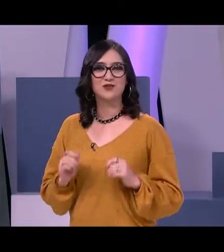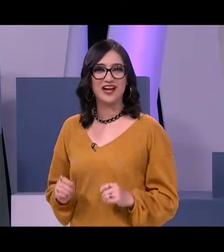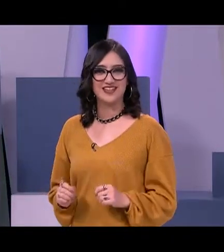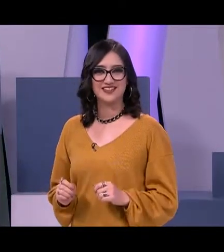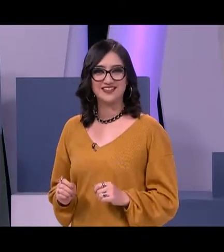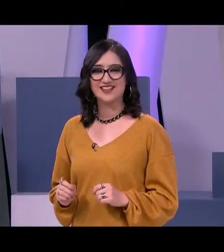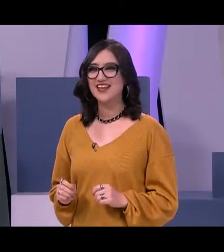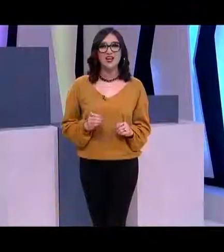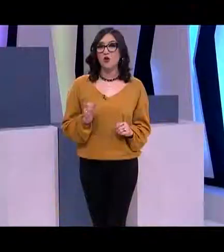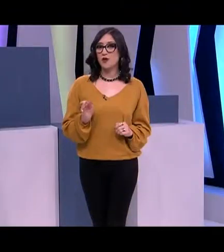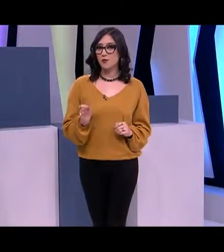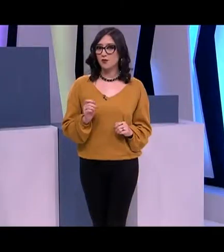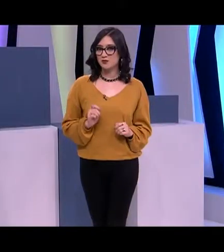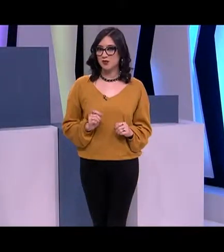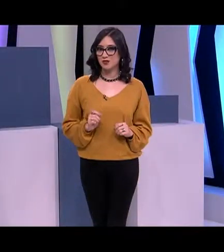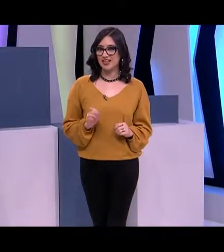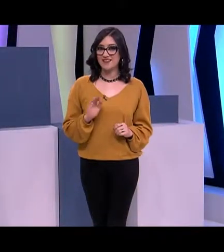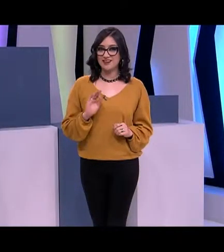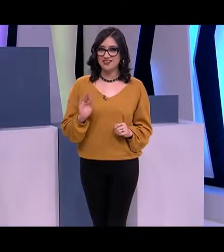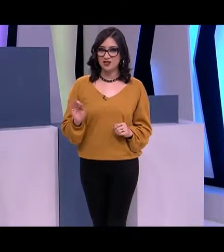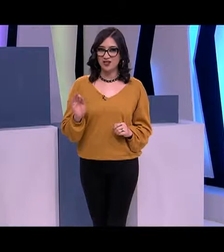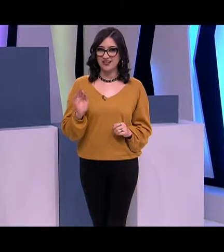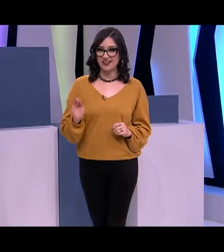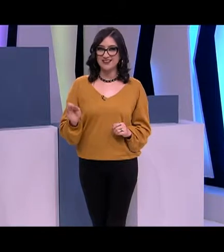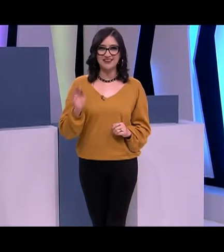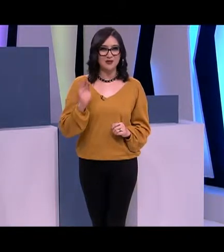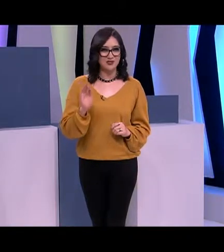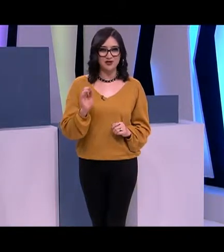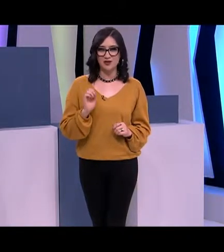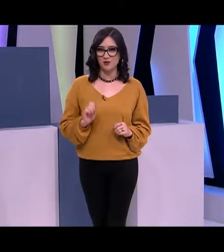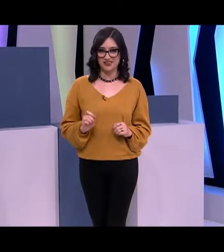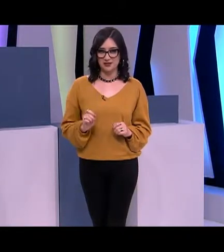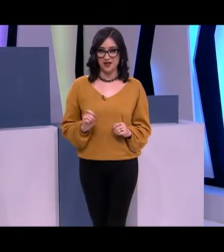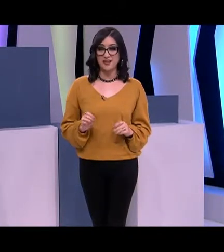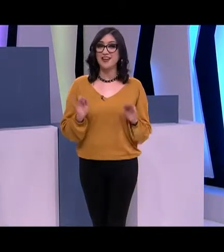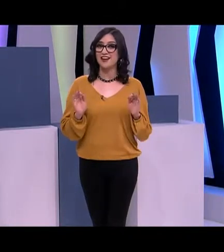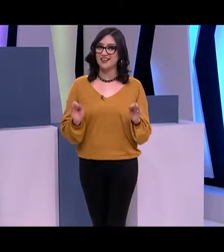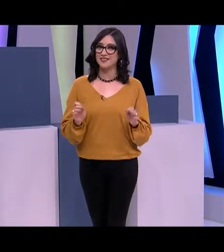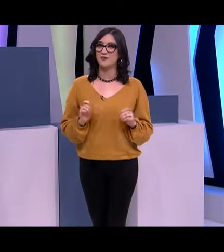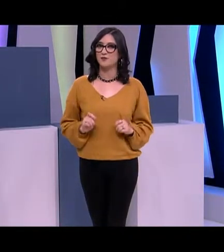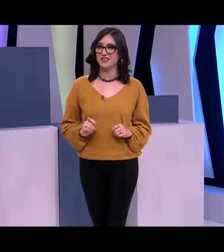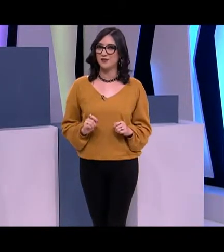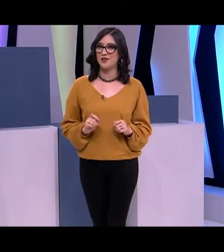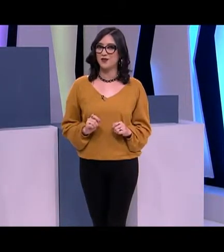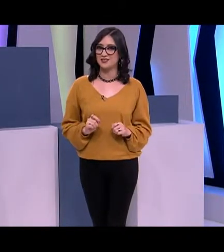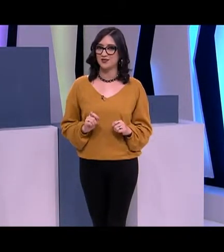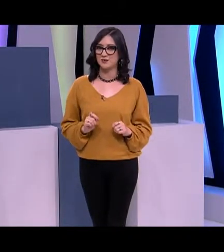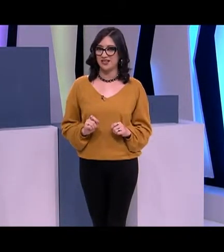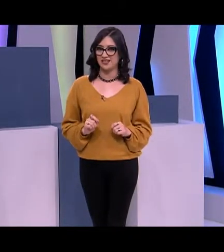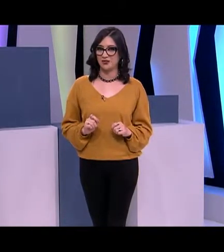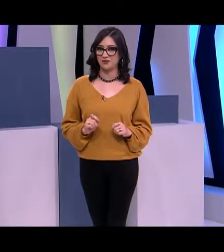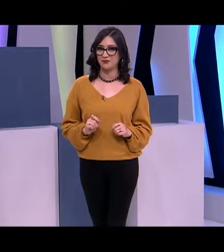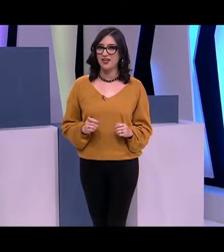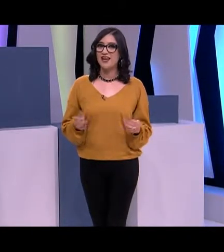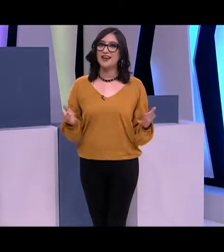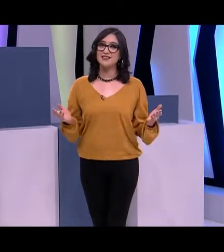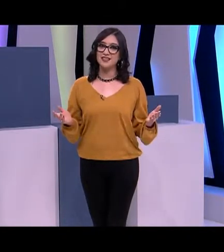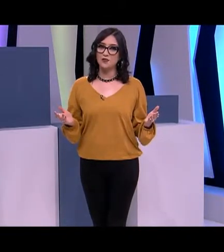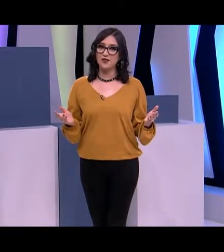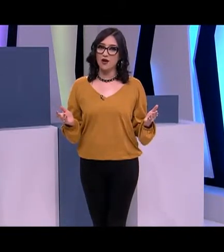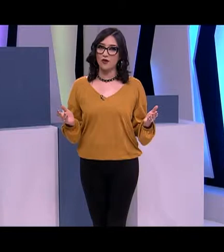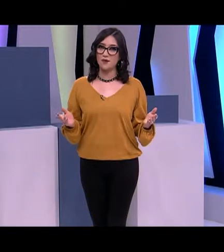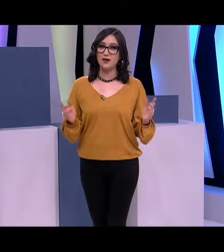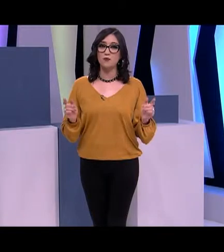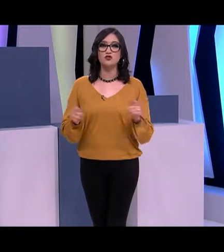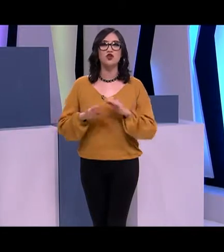y cultural. Una producción de la Dirección General de Televisión Educativa y la Agencia Informativa de Educación de México. En la